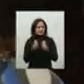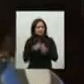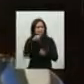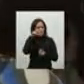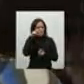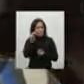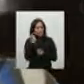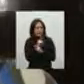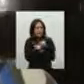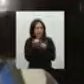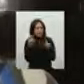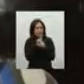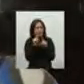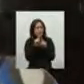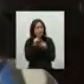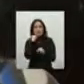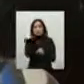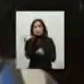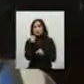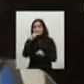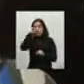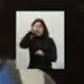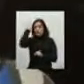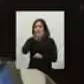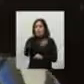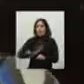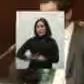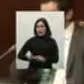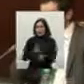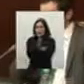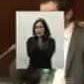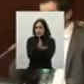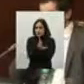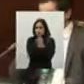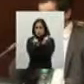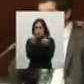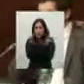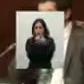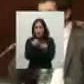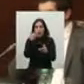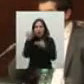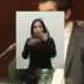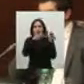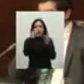estar a la altura de las circunstancias, debe gobernar, debe resolver los problemas de los jujeños y no dedicarse a hacer tribunas sobre causas judiciales.